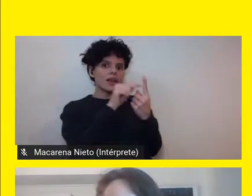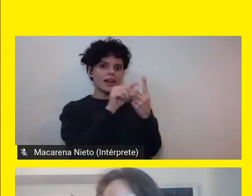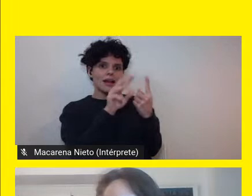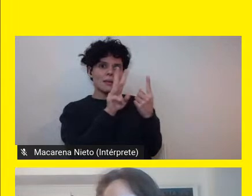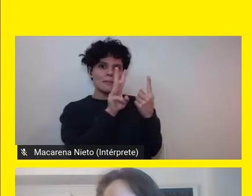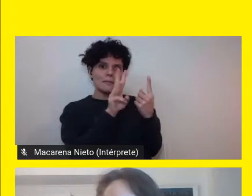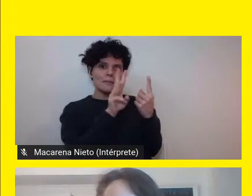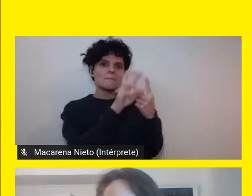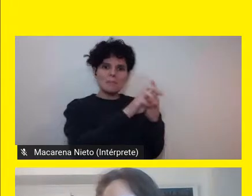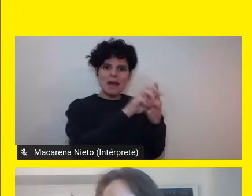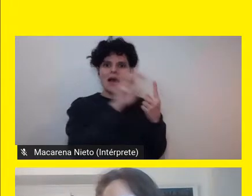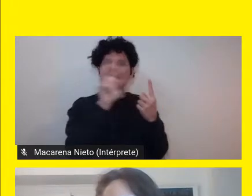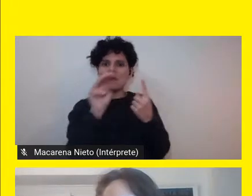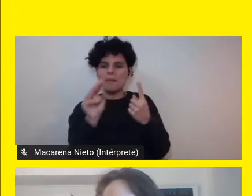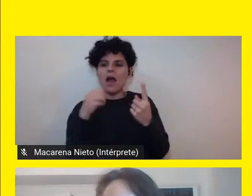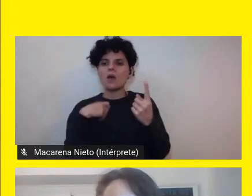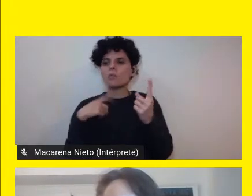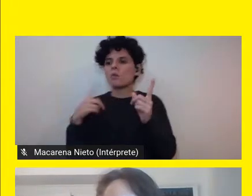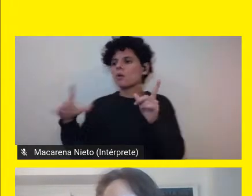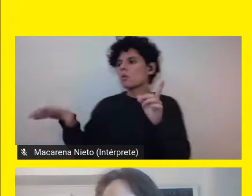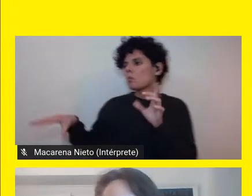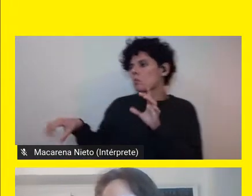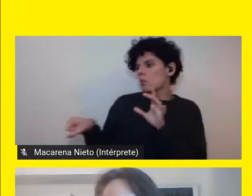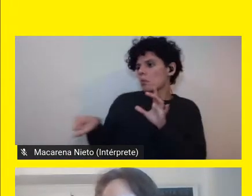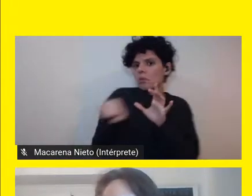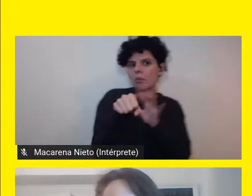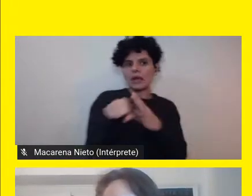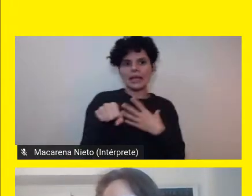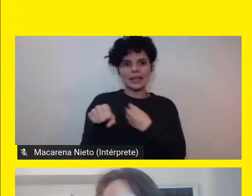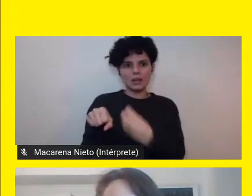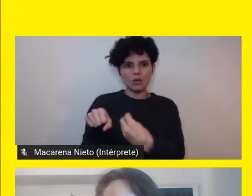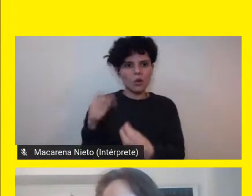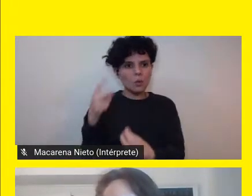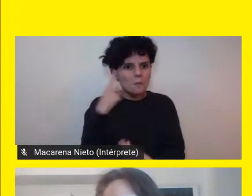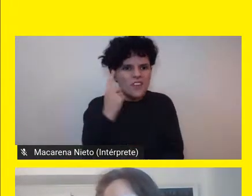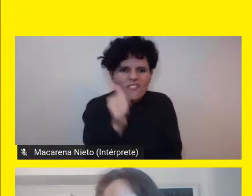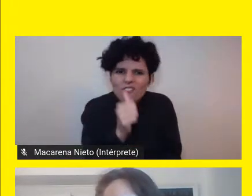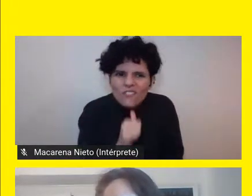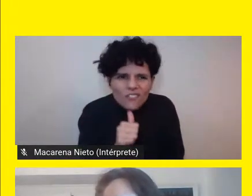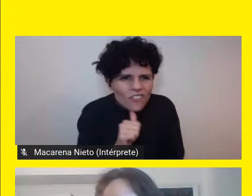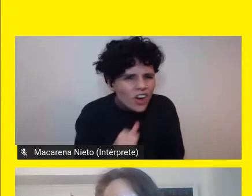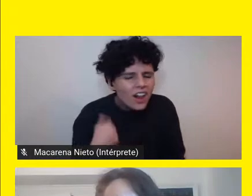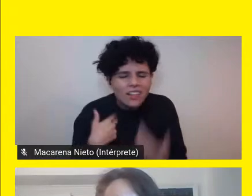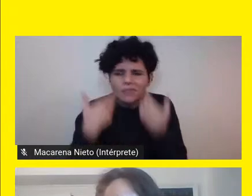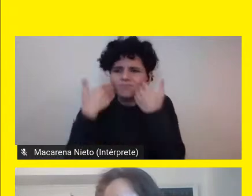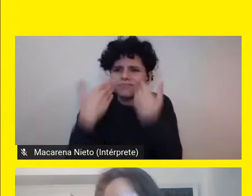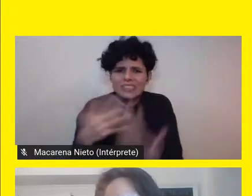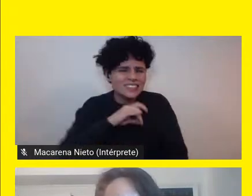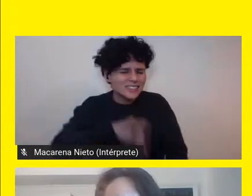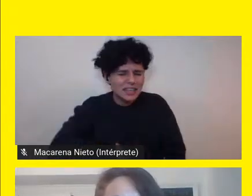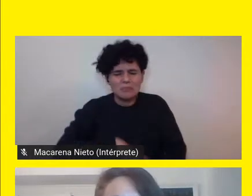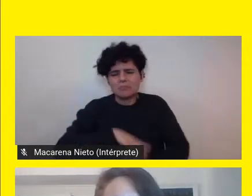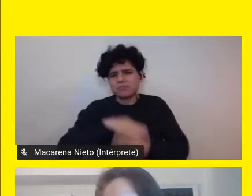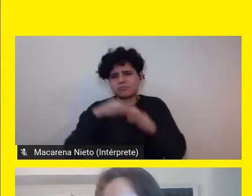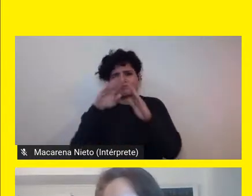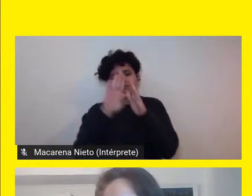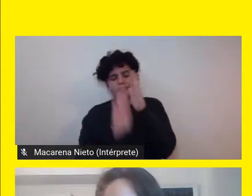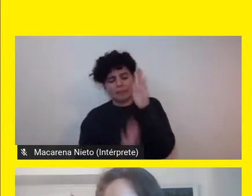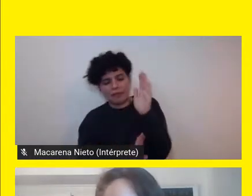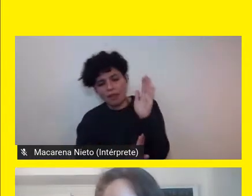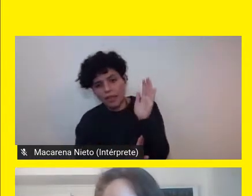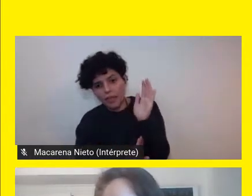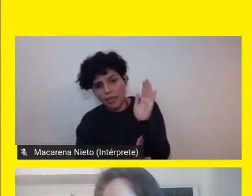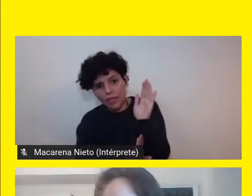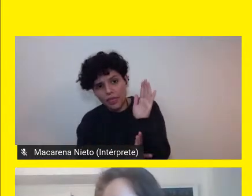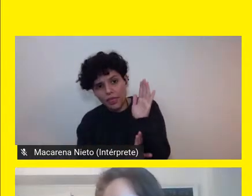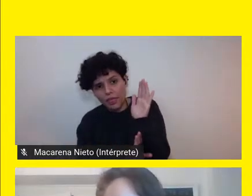de sus padres. Chile está muy en deuda con este tema. Y este es un tema que yo creo que si ya está, por lo menos en lo que a mí